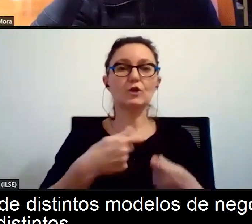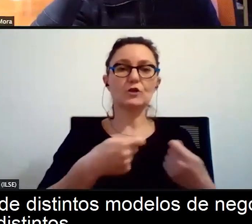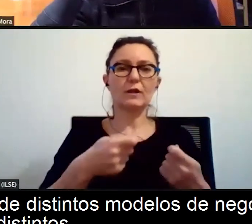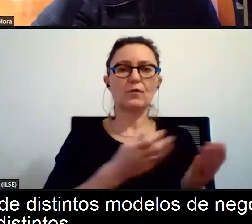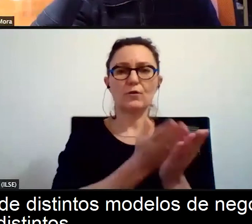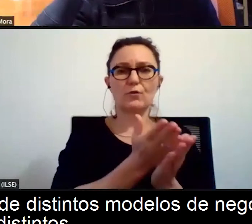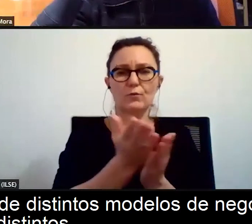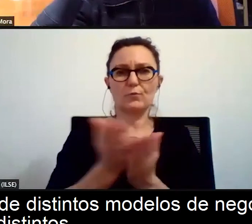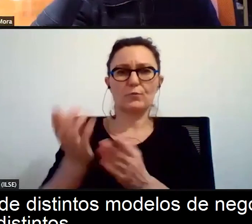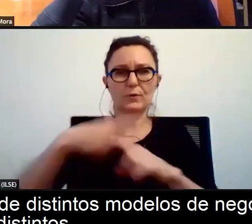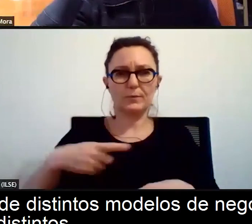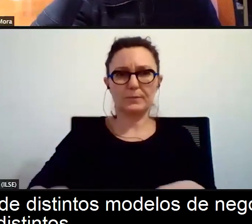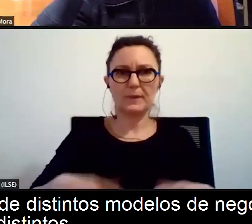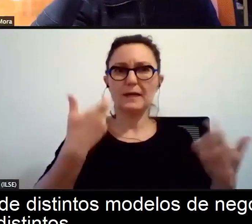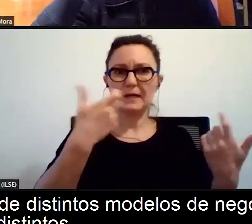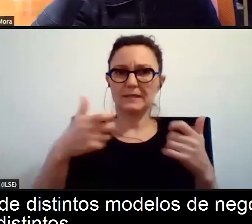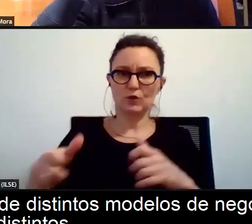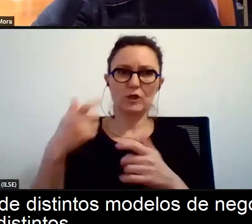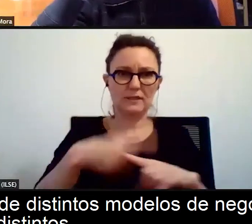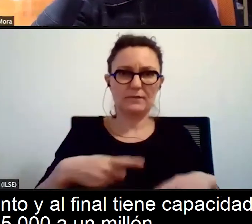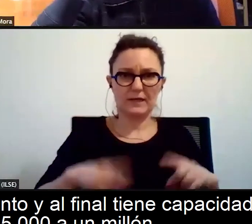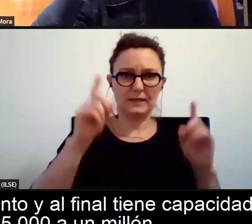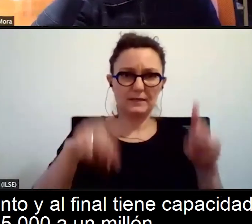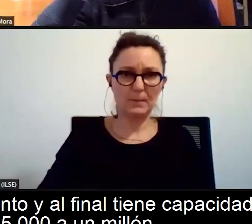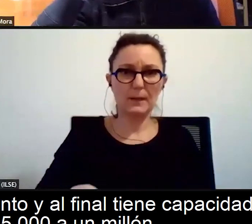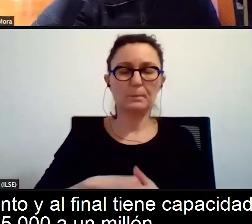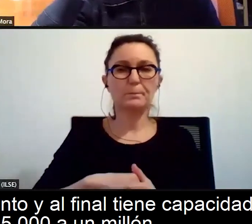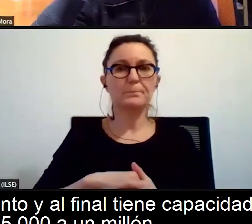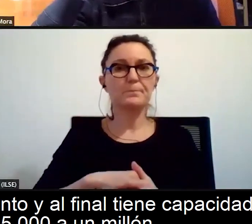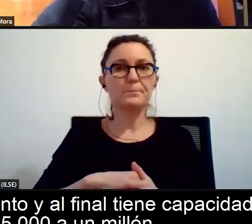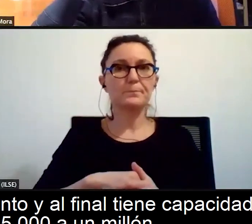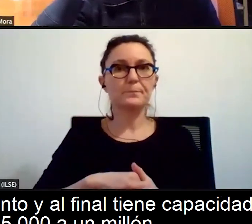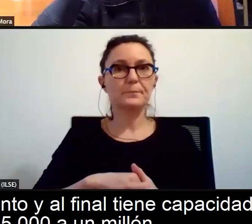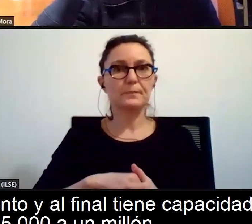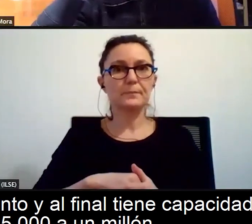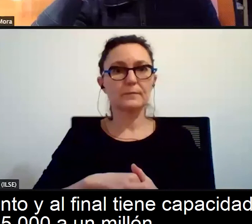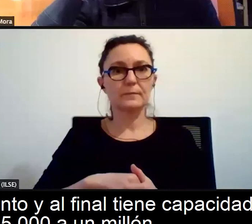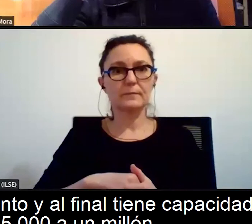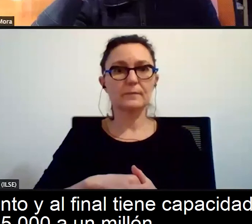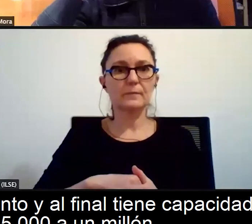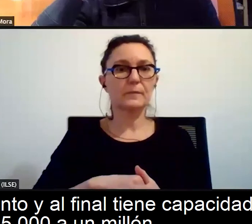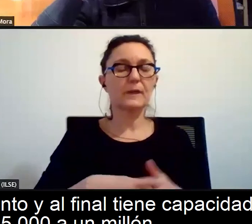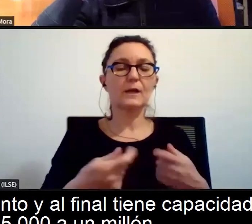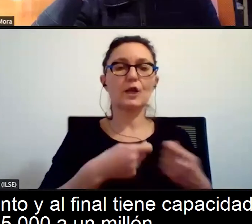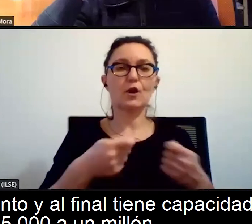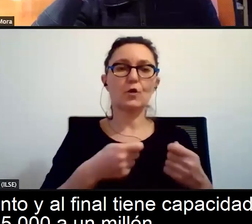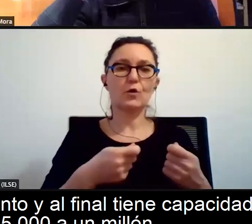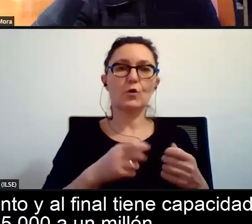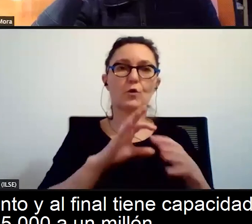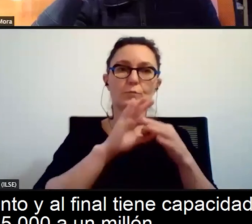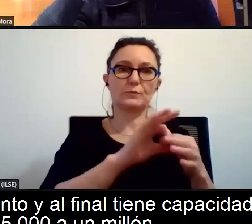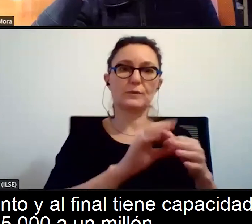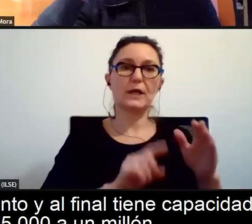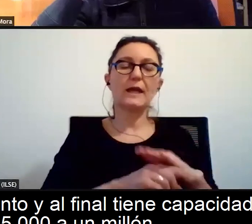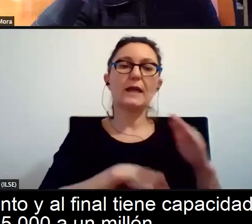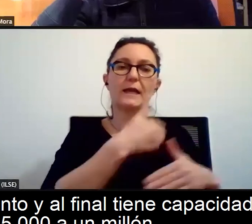en sectores distintos. El fondo tiene una parte SID y una parte de crecimiento, o sea, y al final tiene capacidad